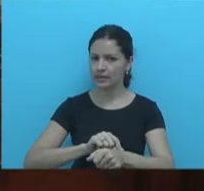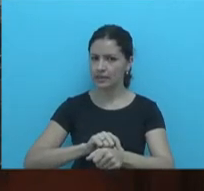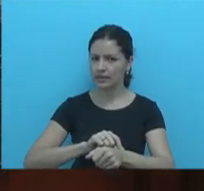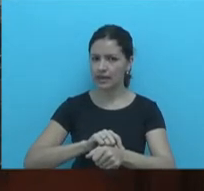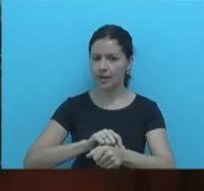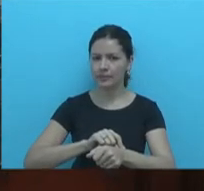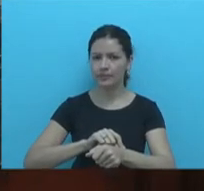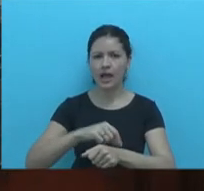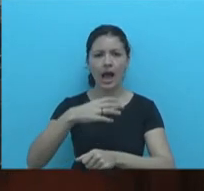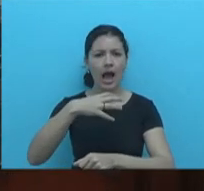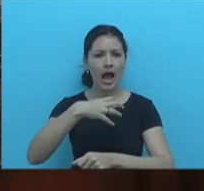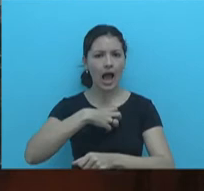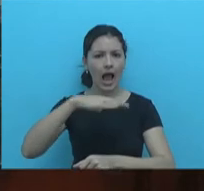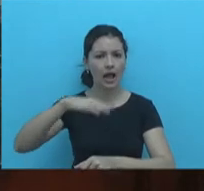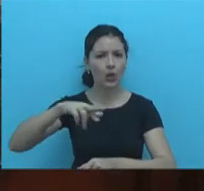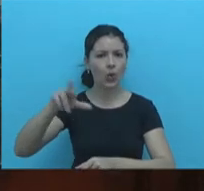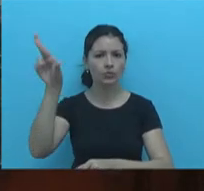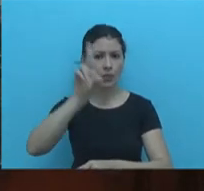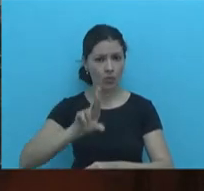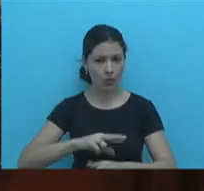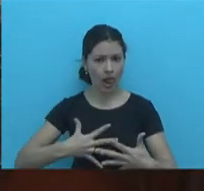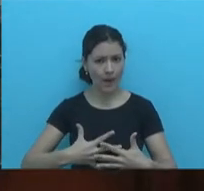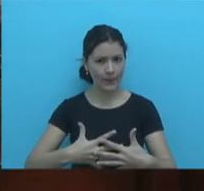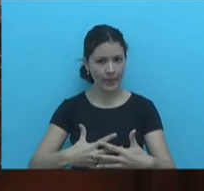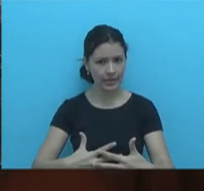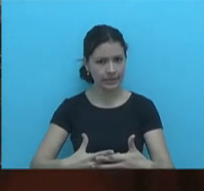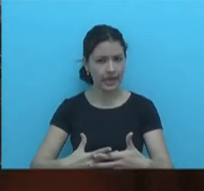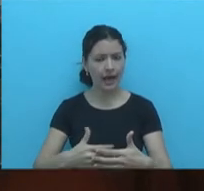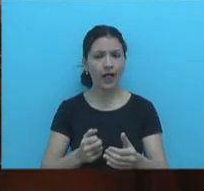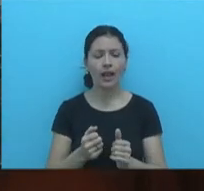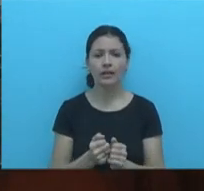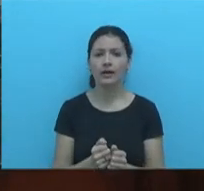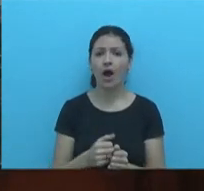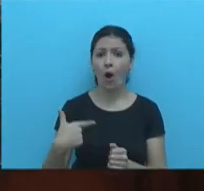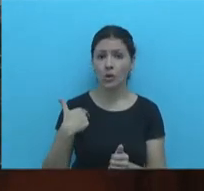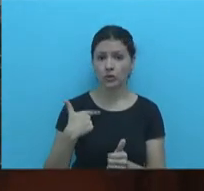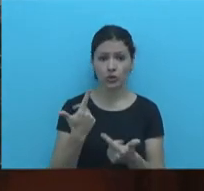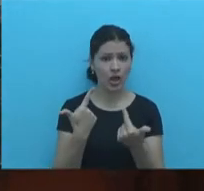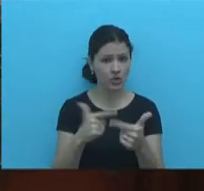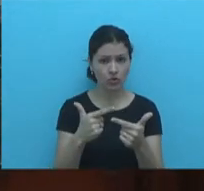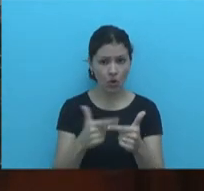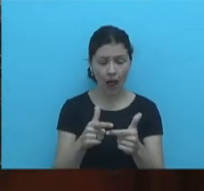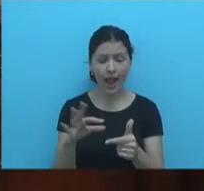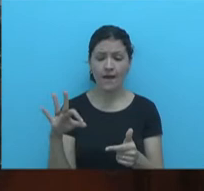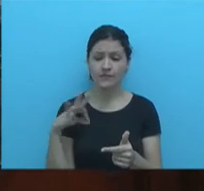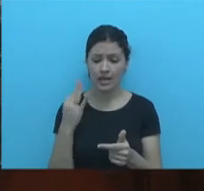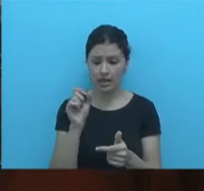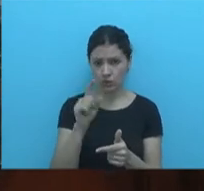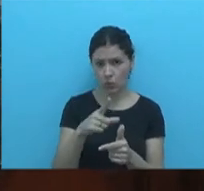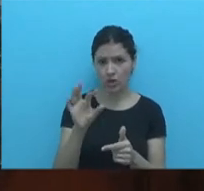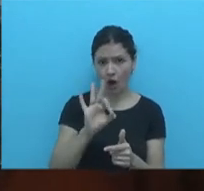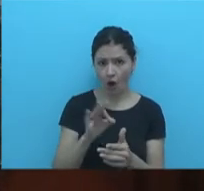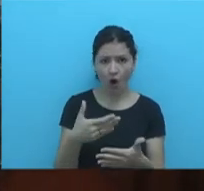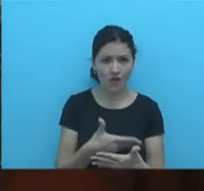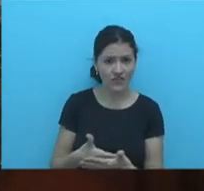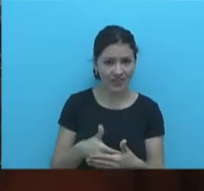alumnas embarazadas que no cuenten con la contención y recursos necesarios para hacerlo, y su vida o la del niño por nacer se